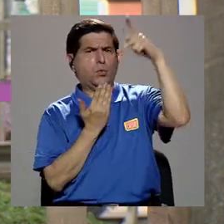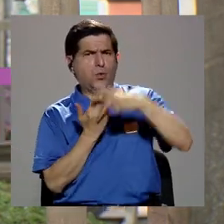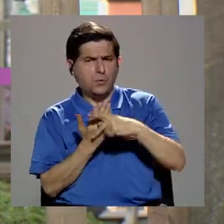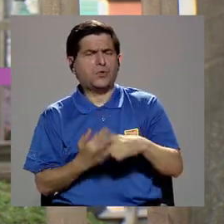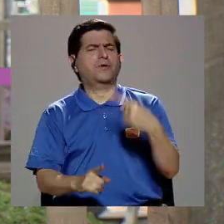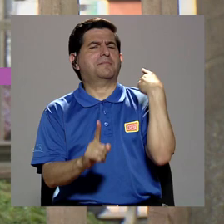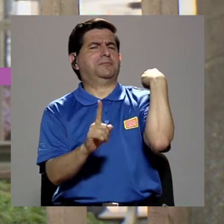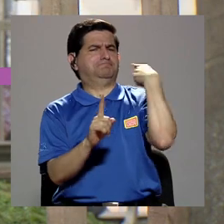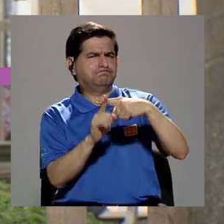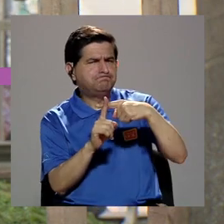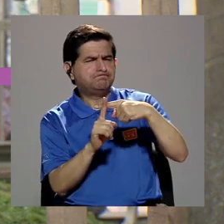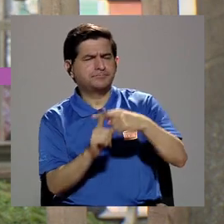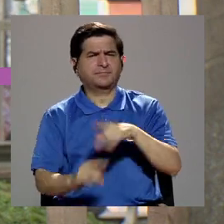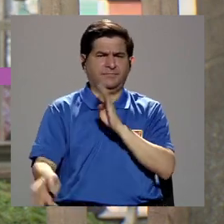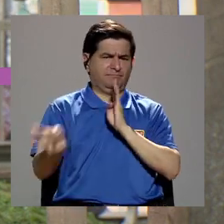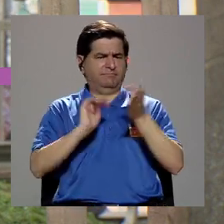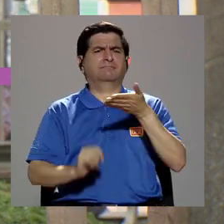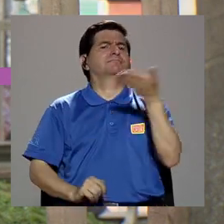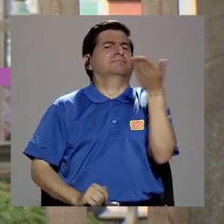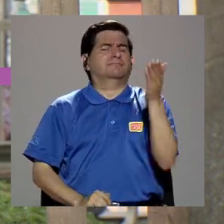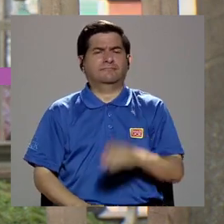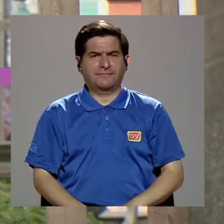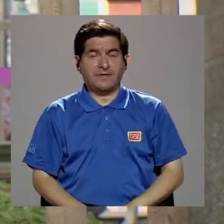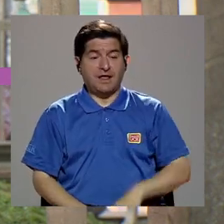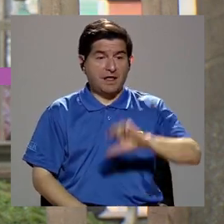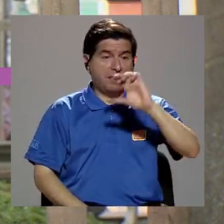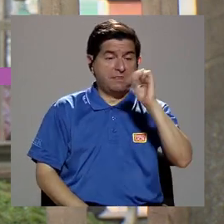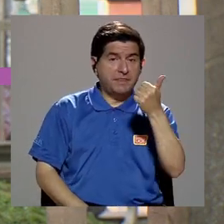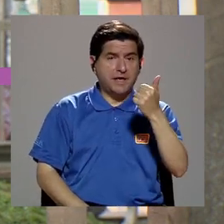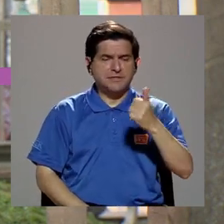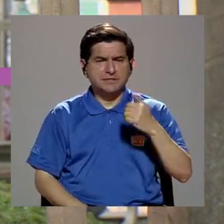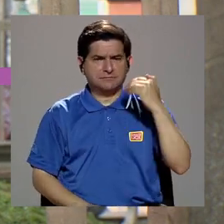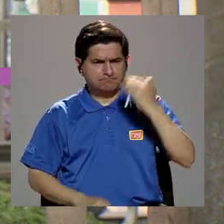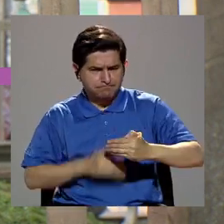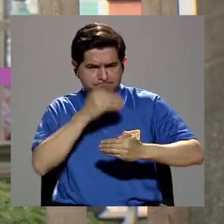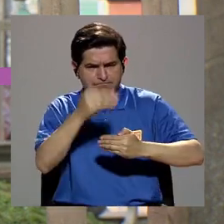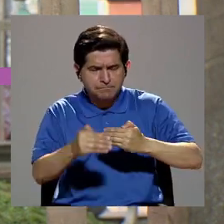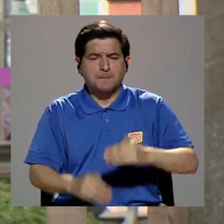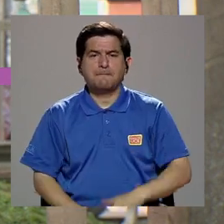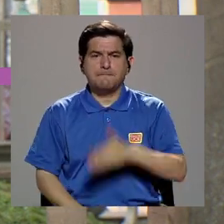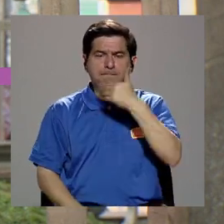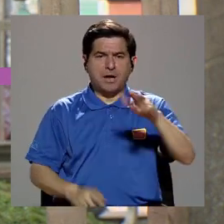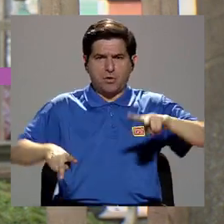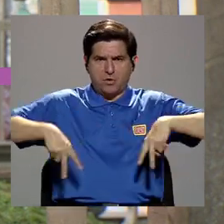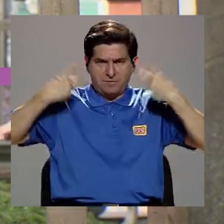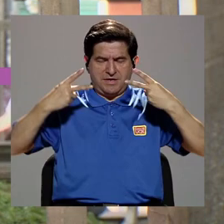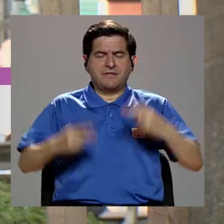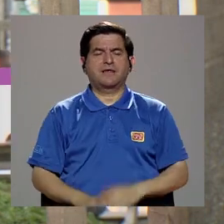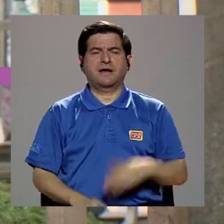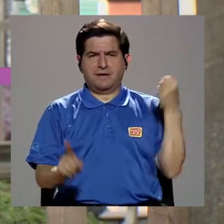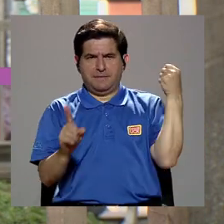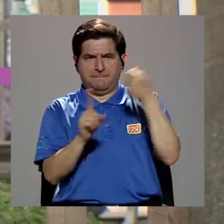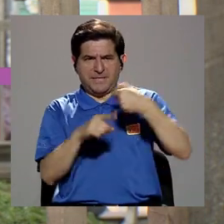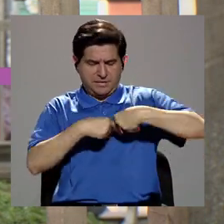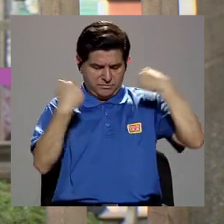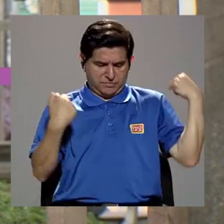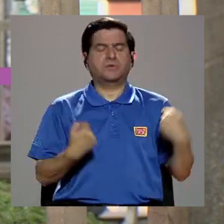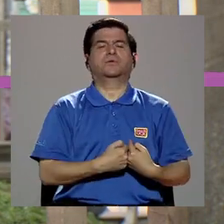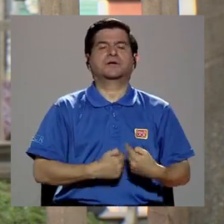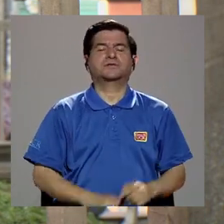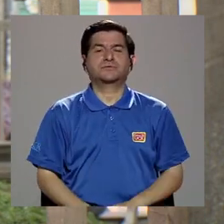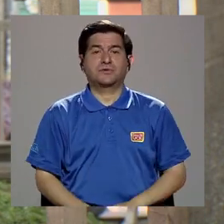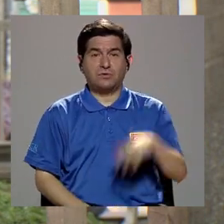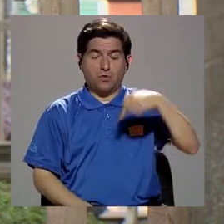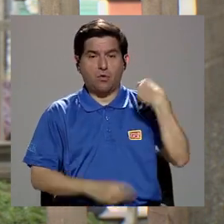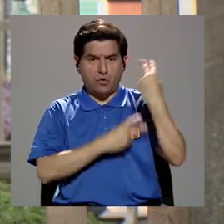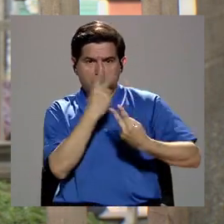Un programa bastante positivo. Vamos a conversar acerca de 10 pasos para mejorar los estilos de vida que impactan al corazón. En